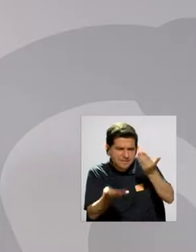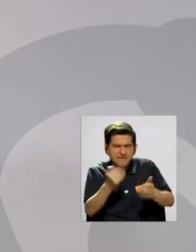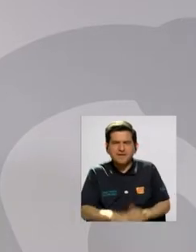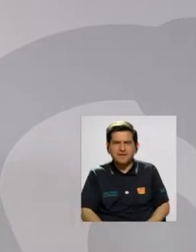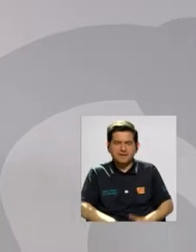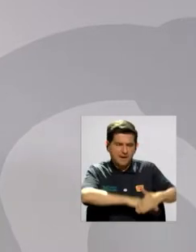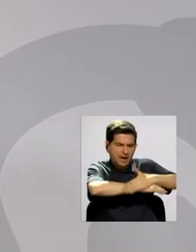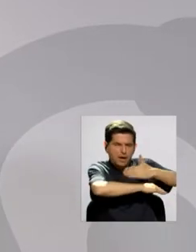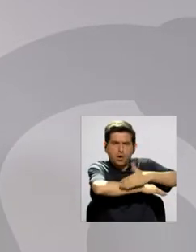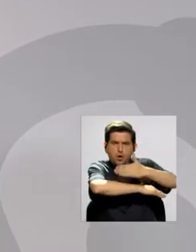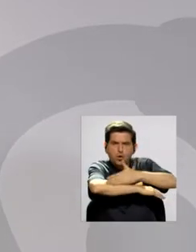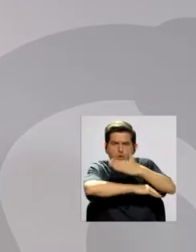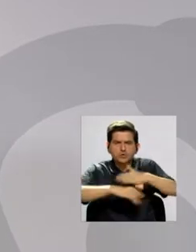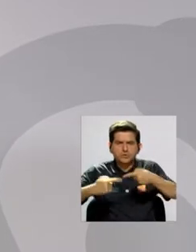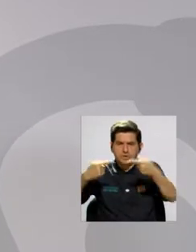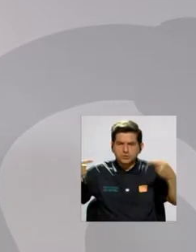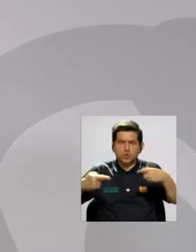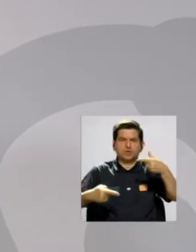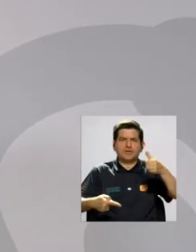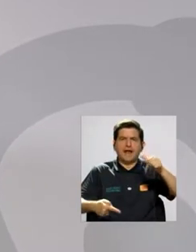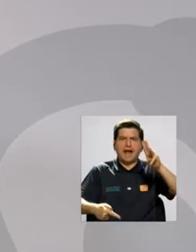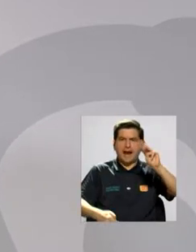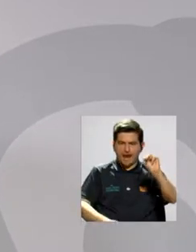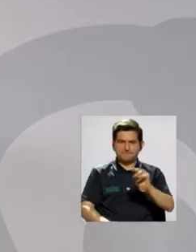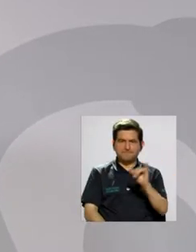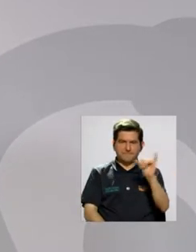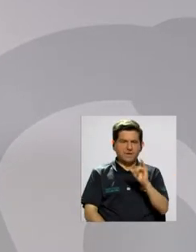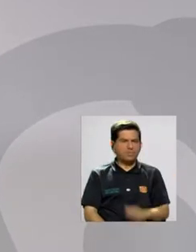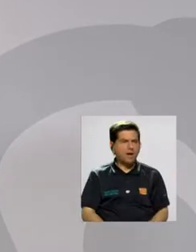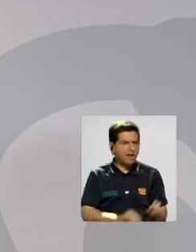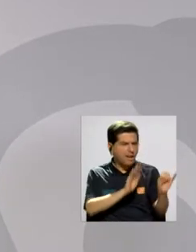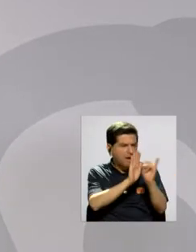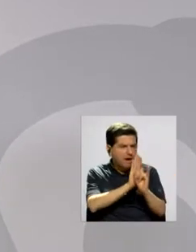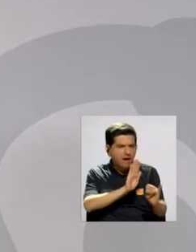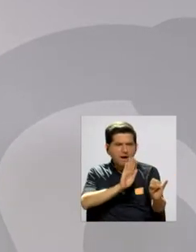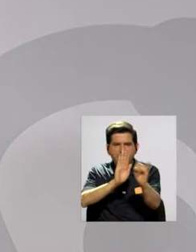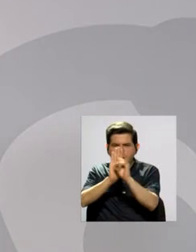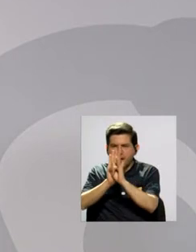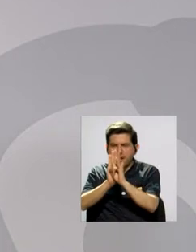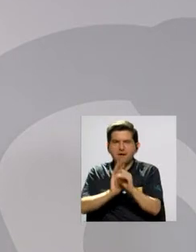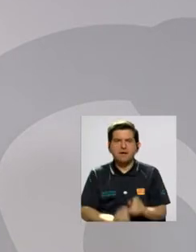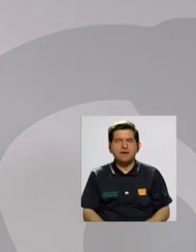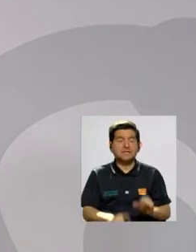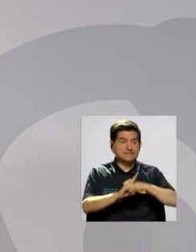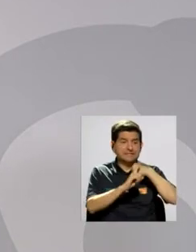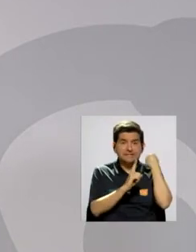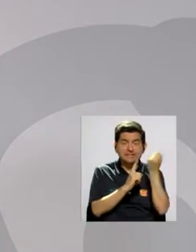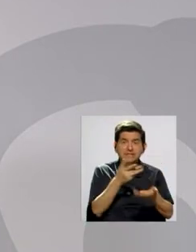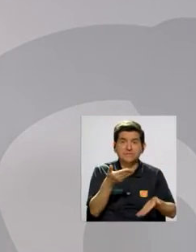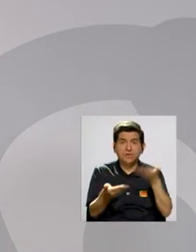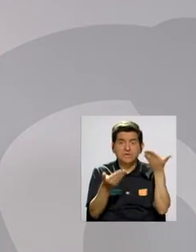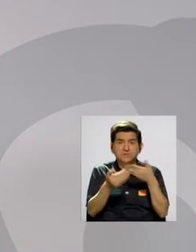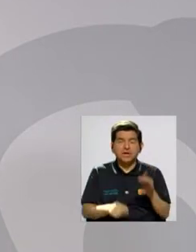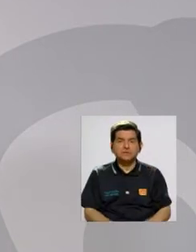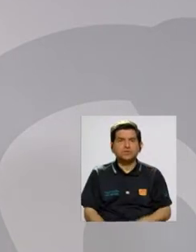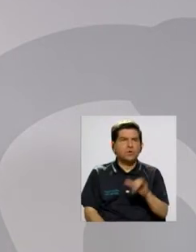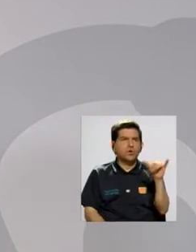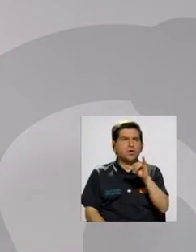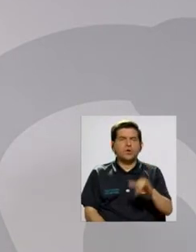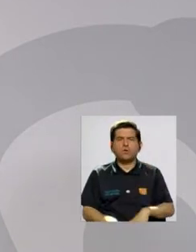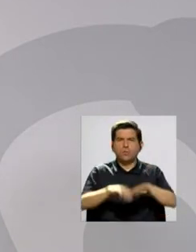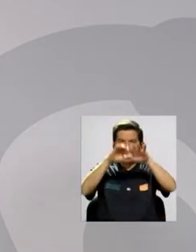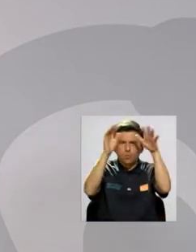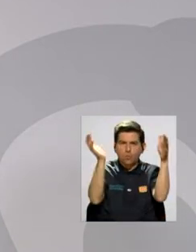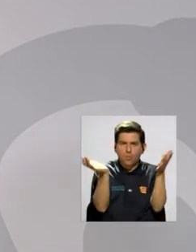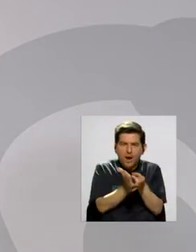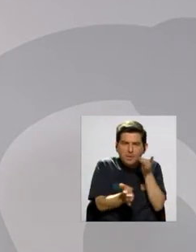costas versus la gran área metropolitana, también identificamos una situación casi de burbuja en